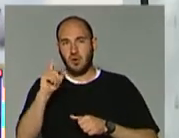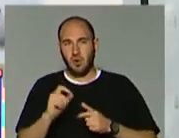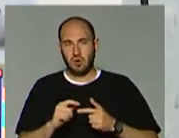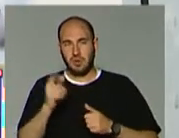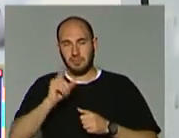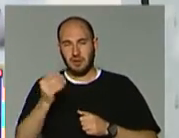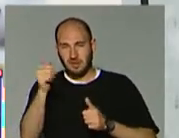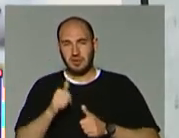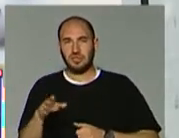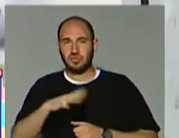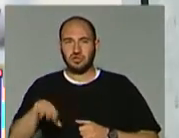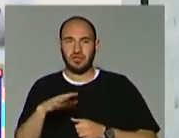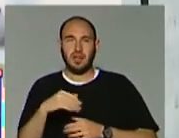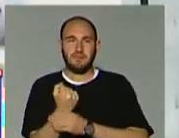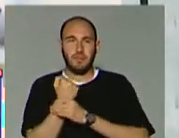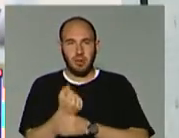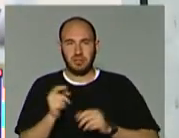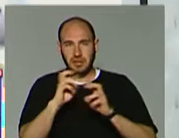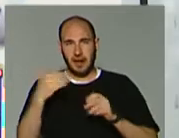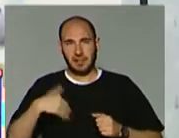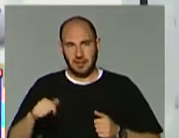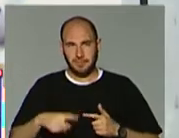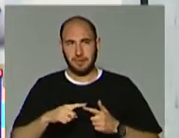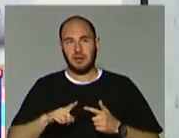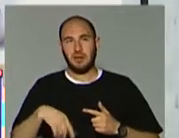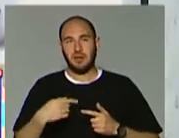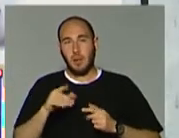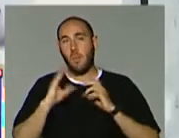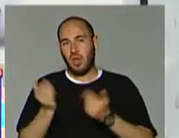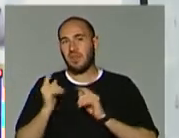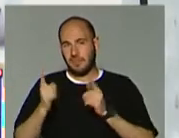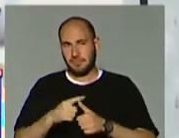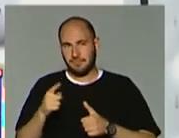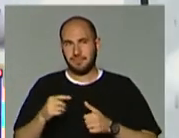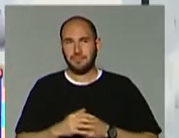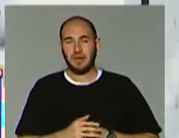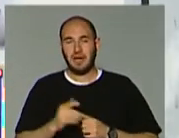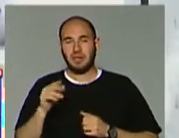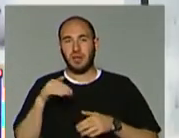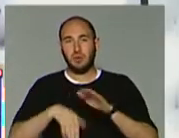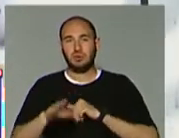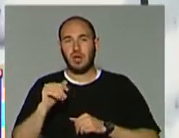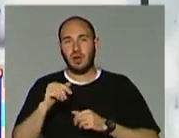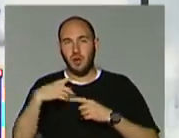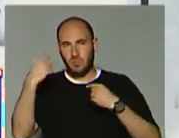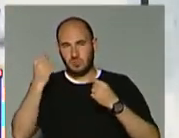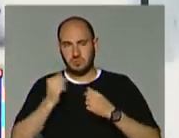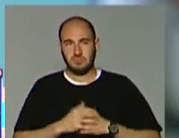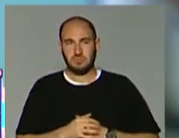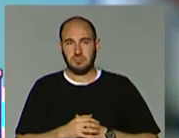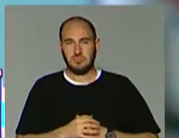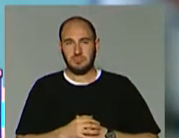una fichista social muy reconocido en lo que es Argentina y el mundo también diría. Se llama Ruta de los Logos, el taller.